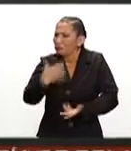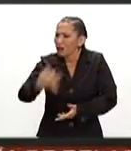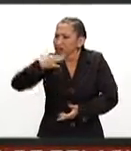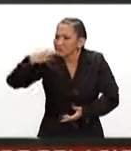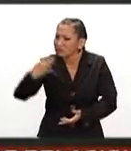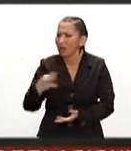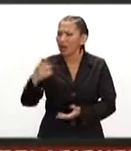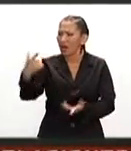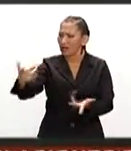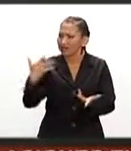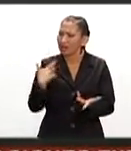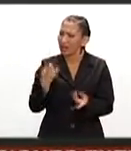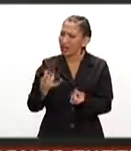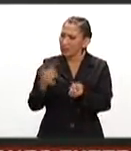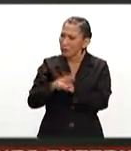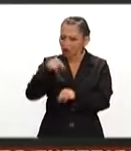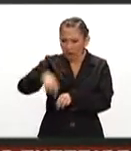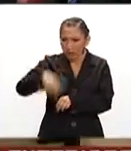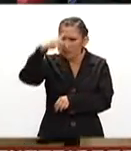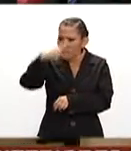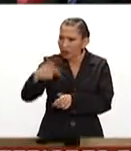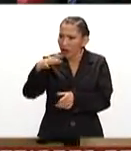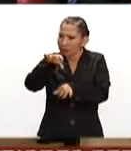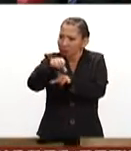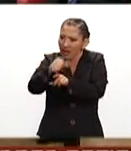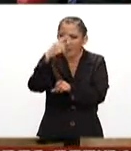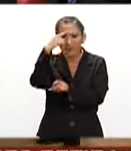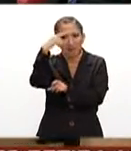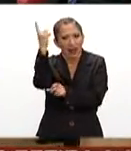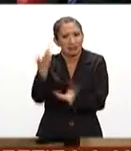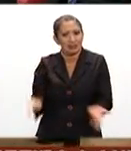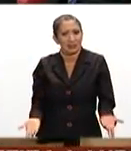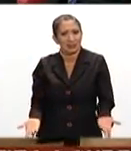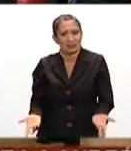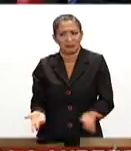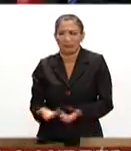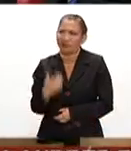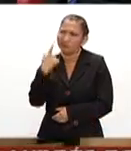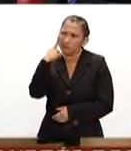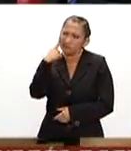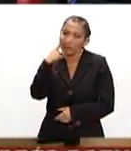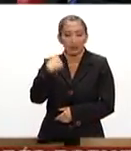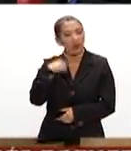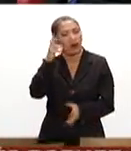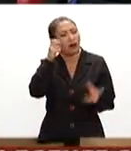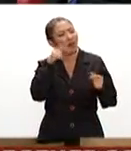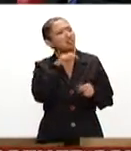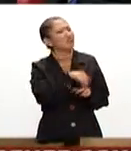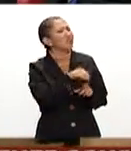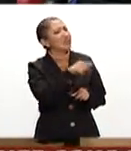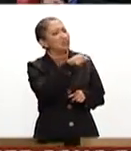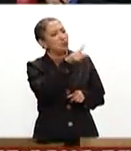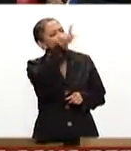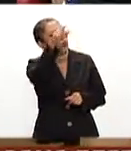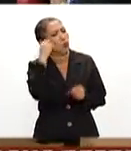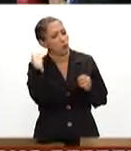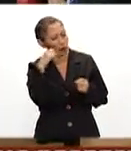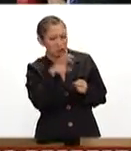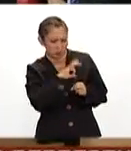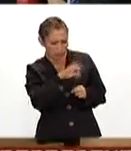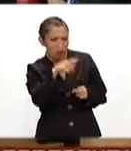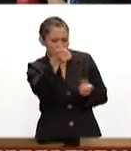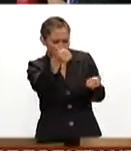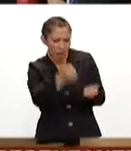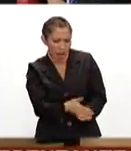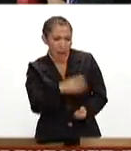bueno, tan rico, tan de calidad, ¿por qué no tenerlo aquí al alcance de más gente? Y luego escuchaba, oye, si vas a ir a Oaxaca, te